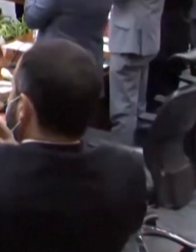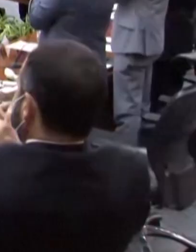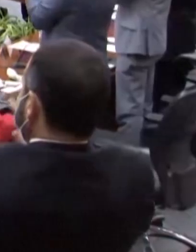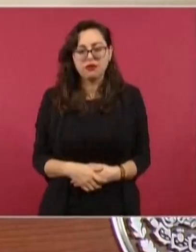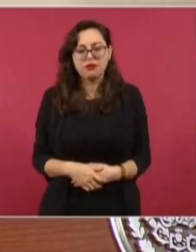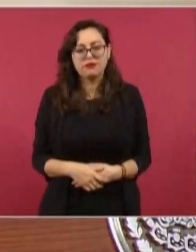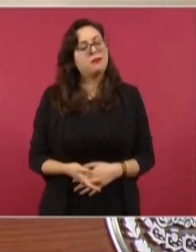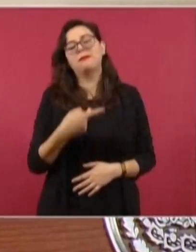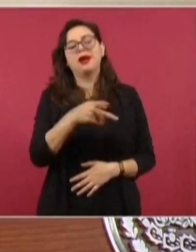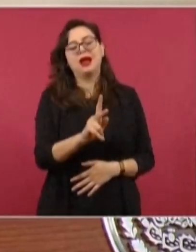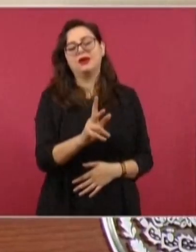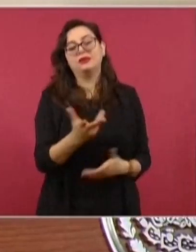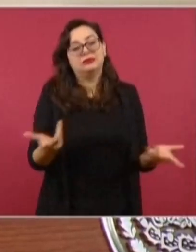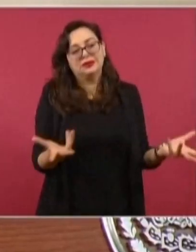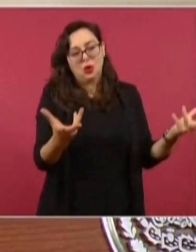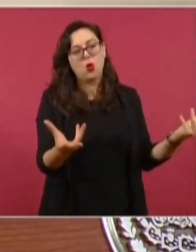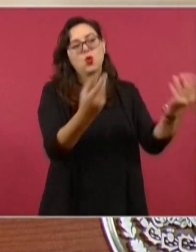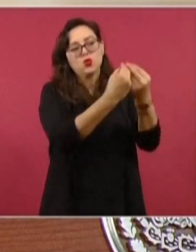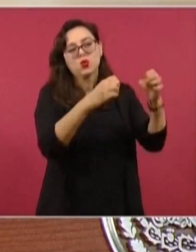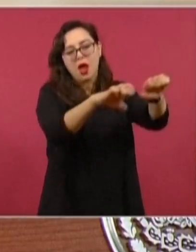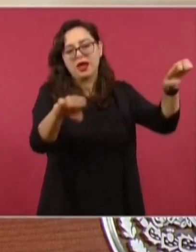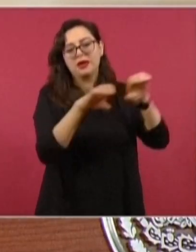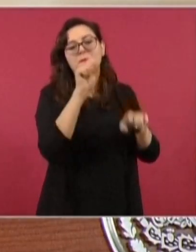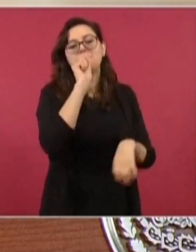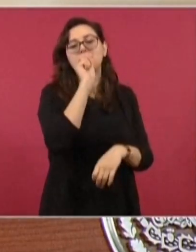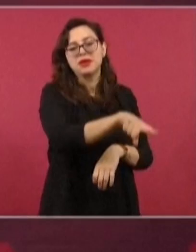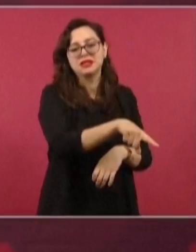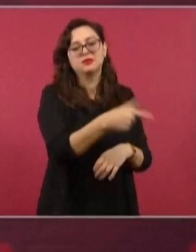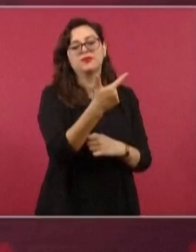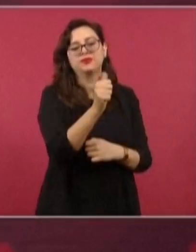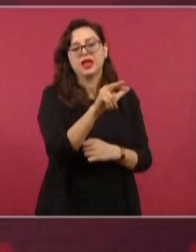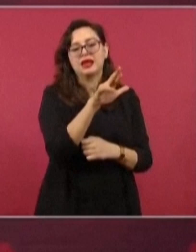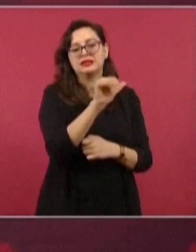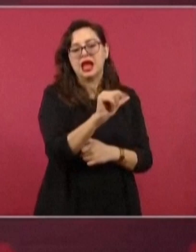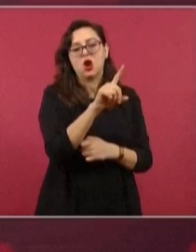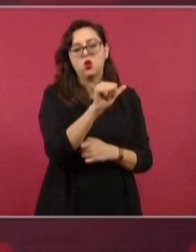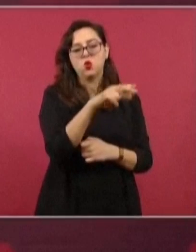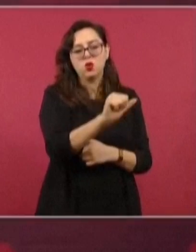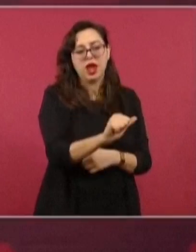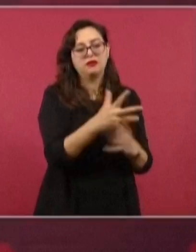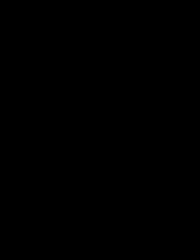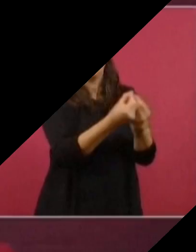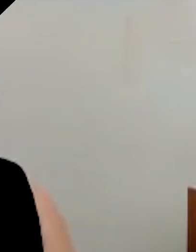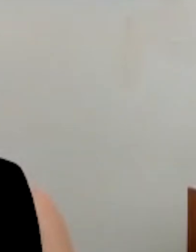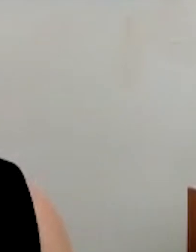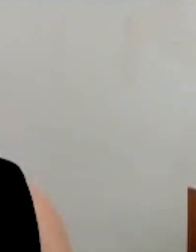de multas. Yo creo que el presidente, jactándose de ser el presidente más atacado de la historia, es lo que dice